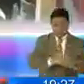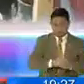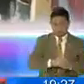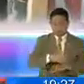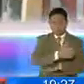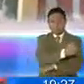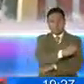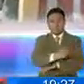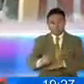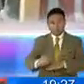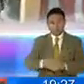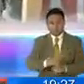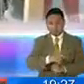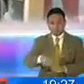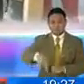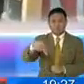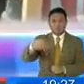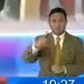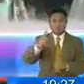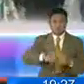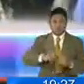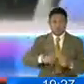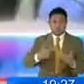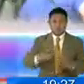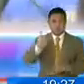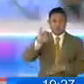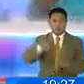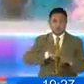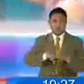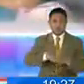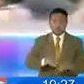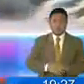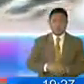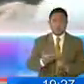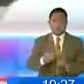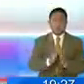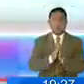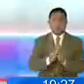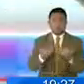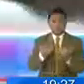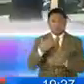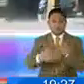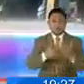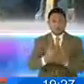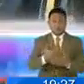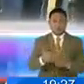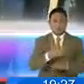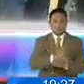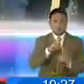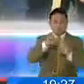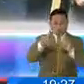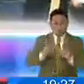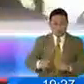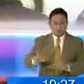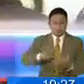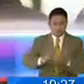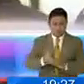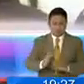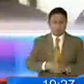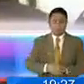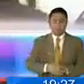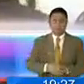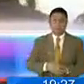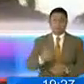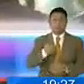Morona, Santiago, en el noroccidente de Quito e Imbabura, por lo que exigen que exista un proceso de consulta en sus comunidades. No ha